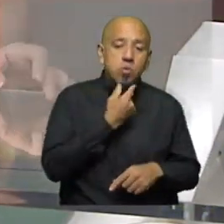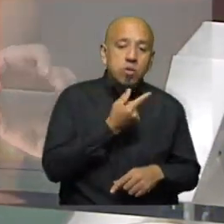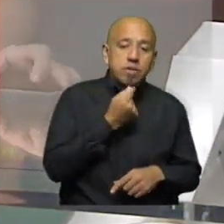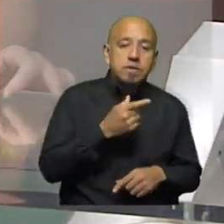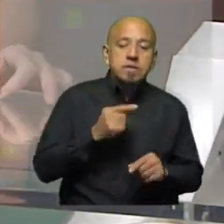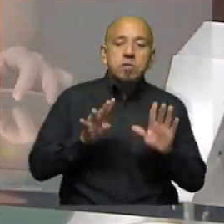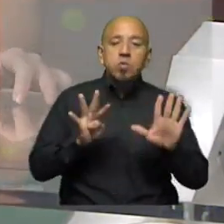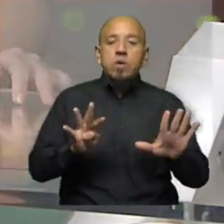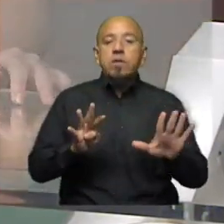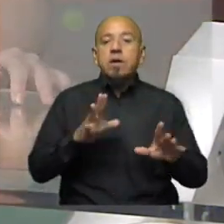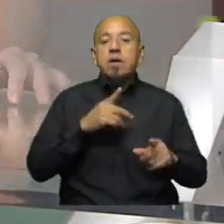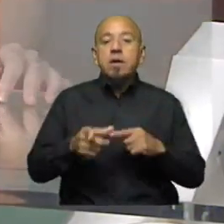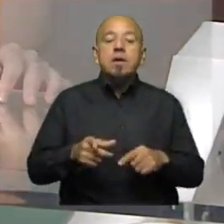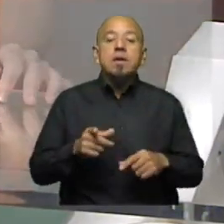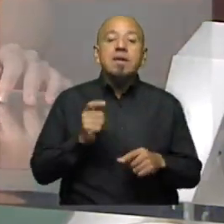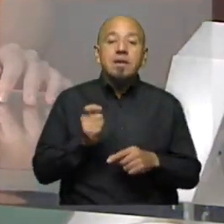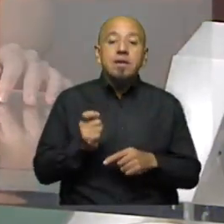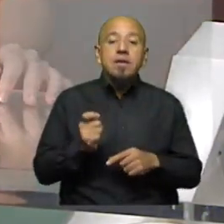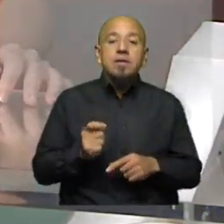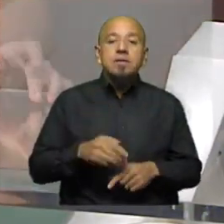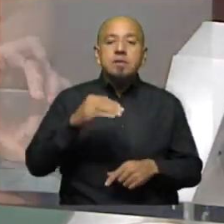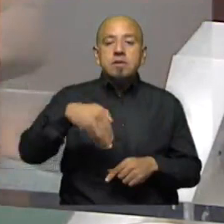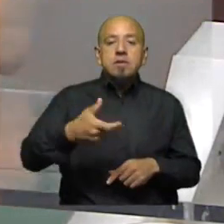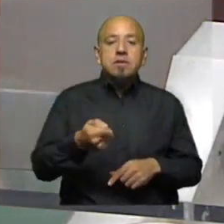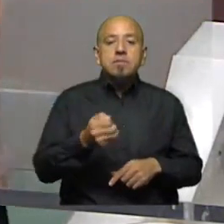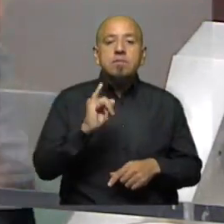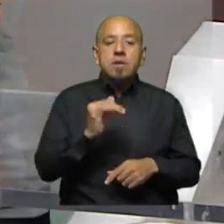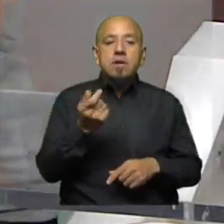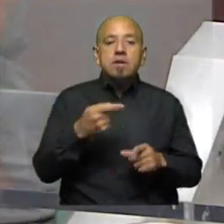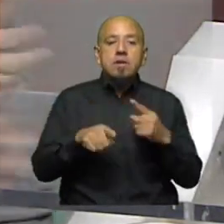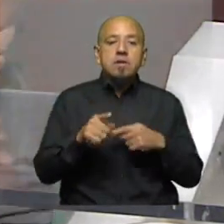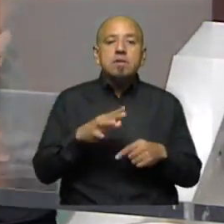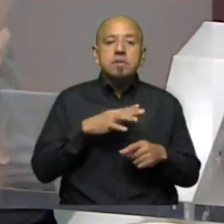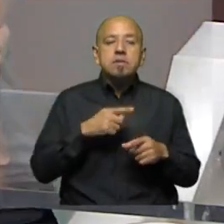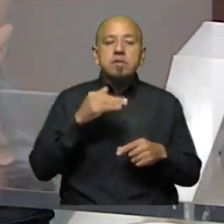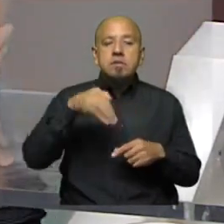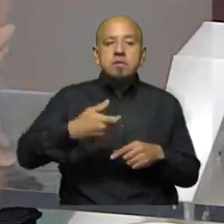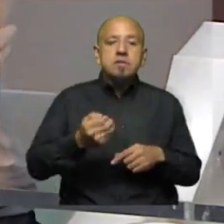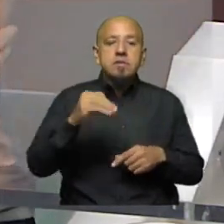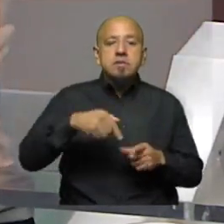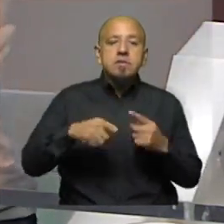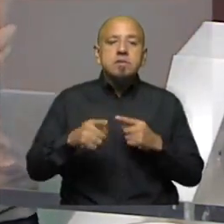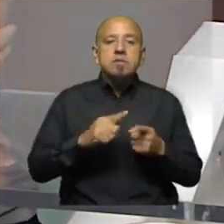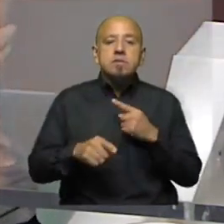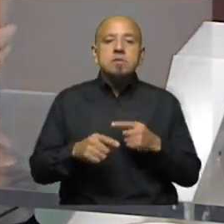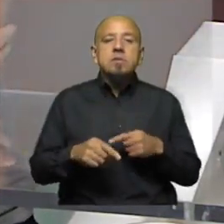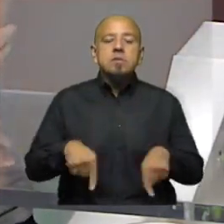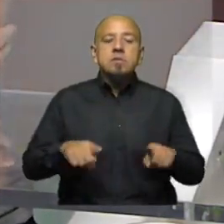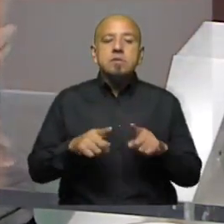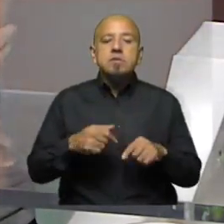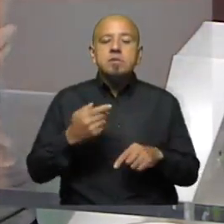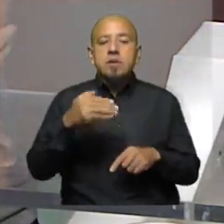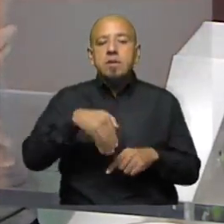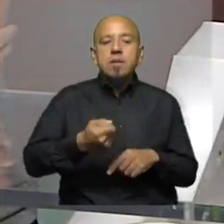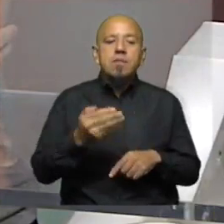el próximo jueves 9, ¿saben a quién van a poder disfrutar? A Maya Castro. Tremendo espectáculo en el MAM. Vení al Mercado Agrícola de Montevideo, mercado